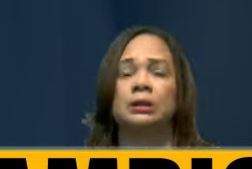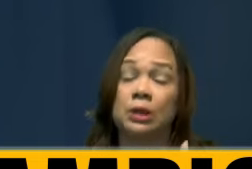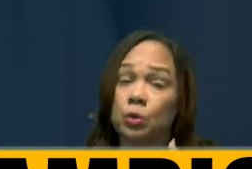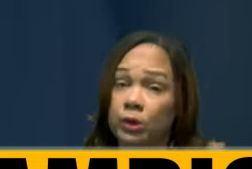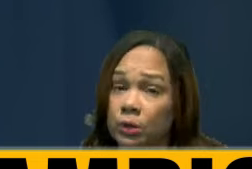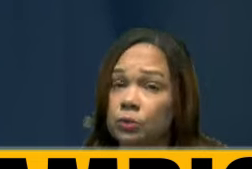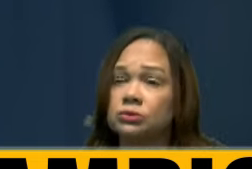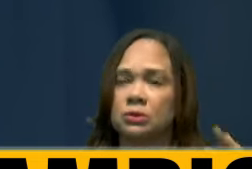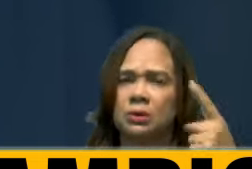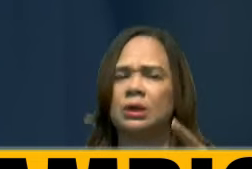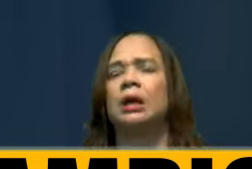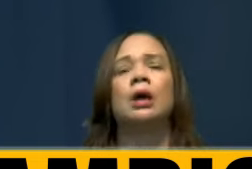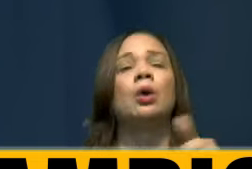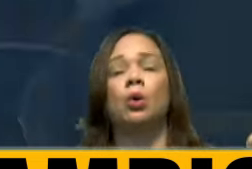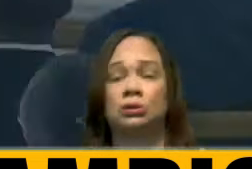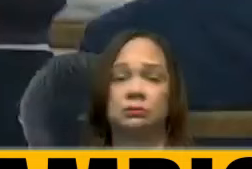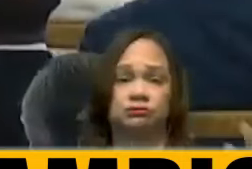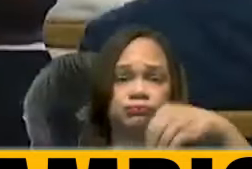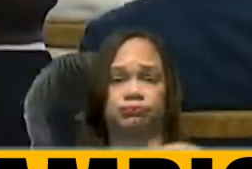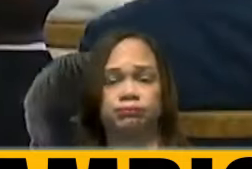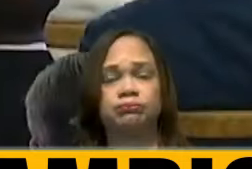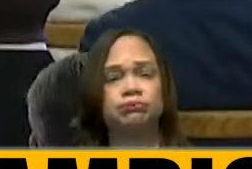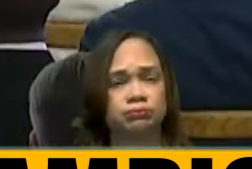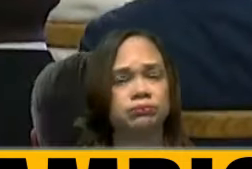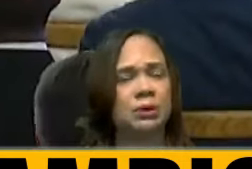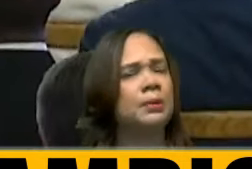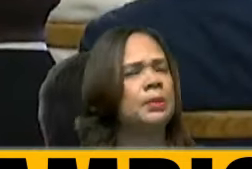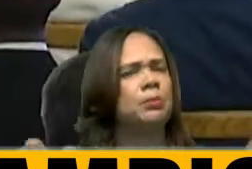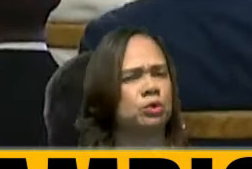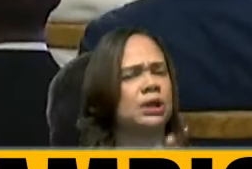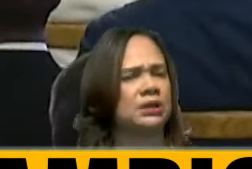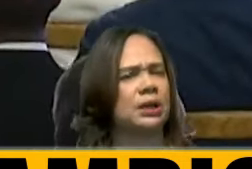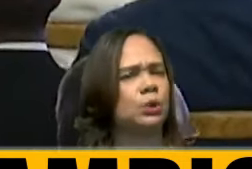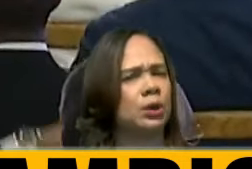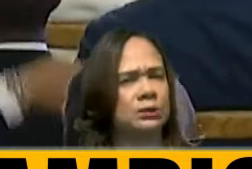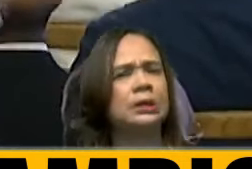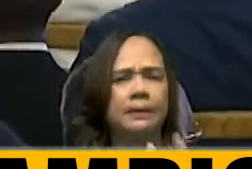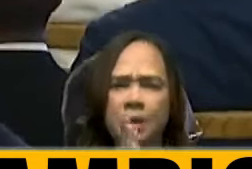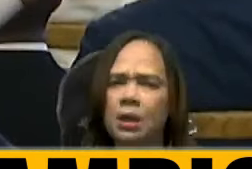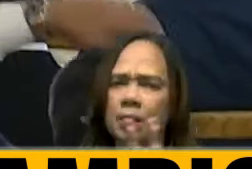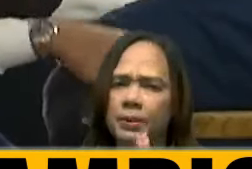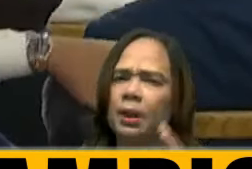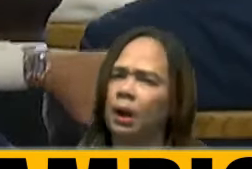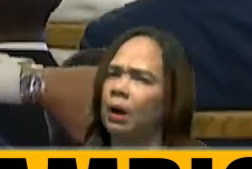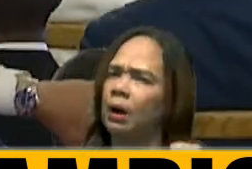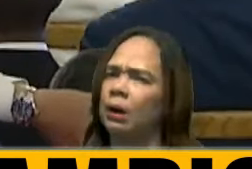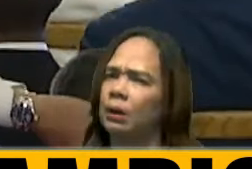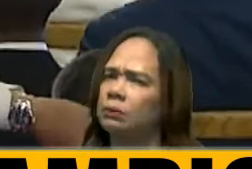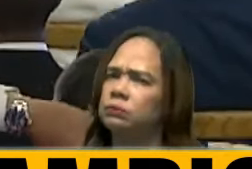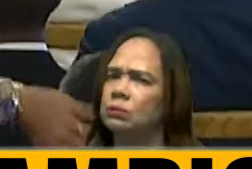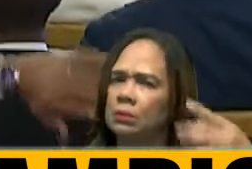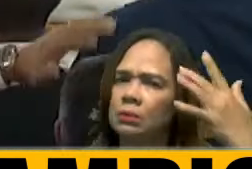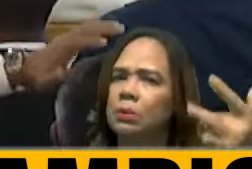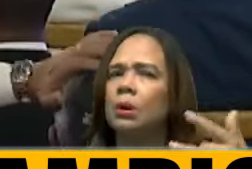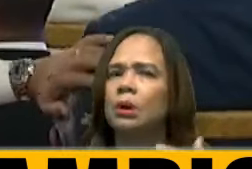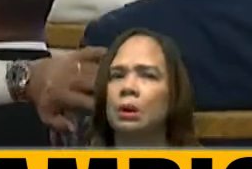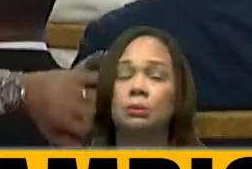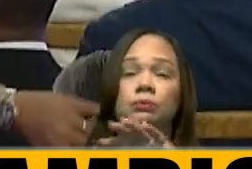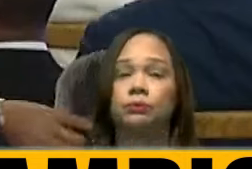recursos Esta es otra Alianza básica natural que se estaba reclamando des hace muchos años por la